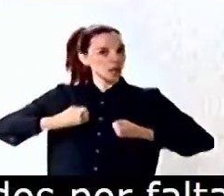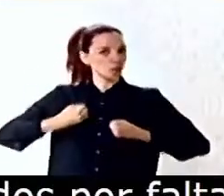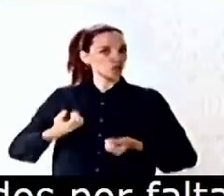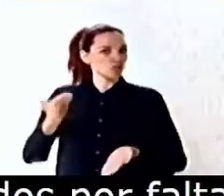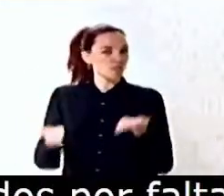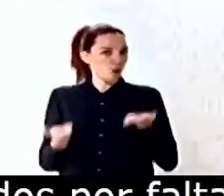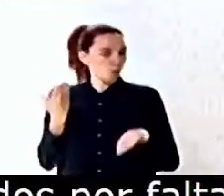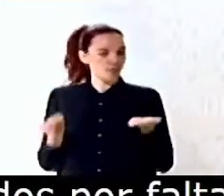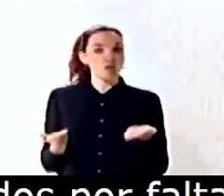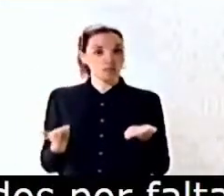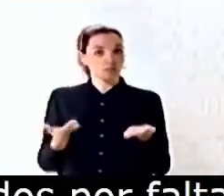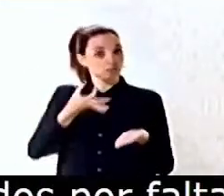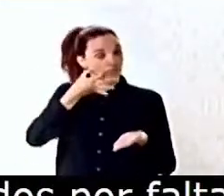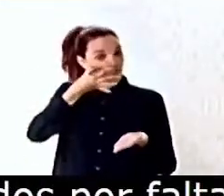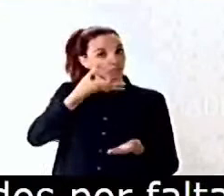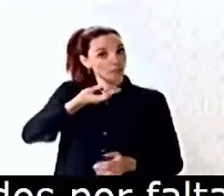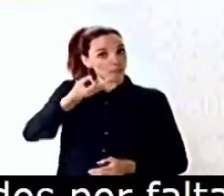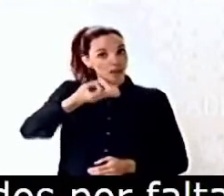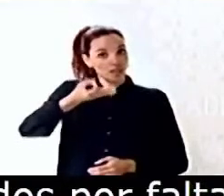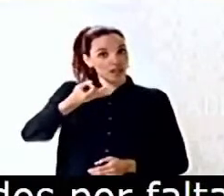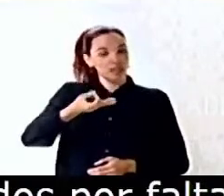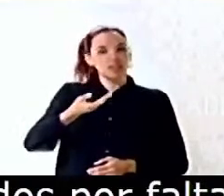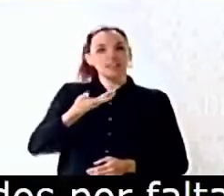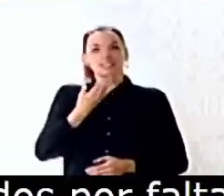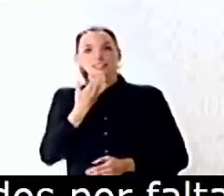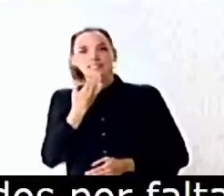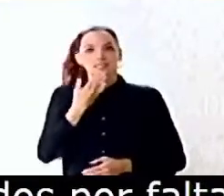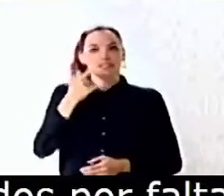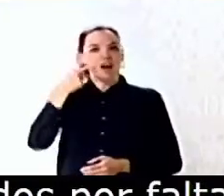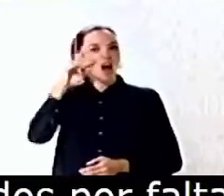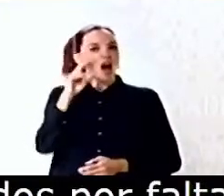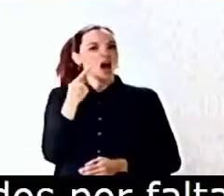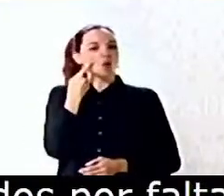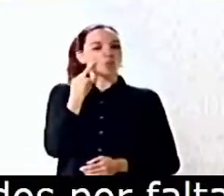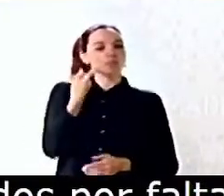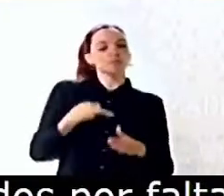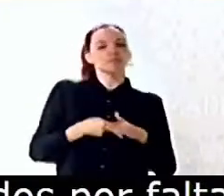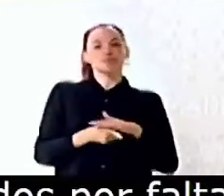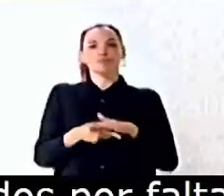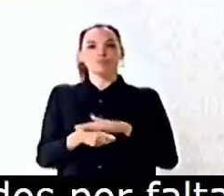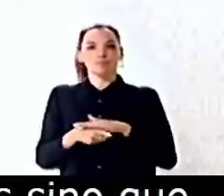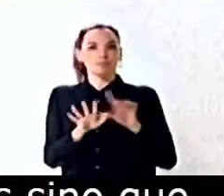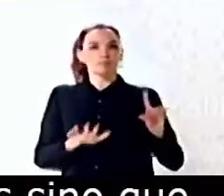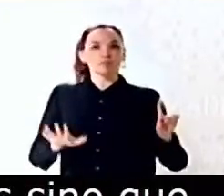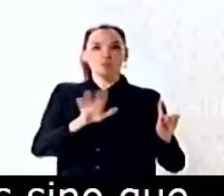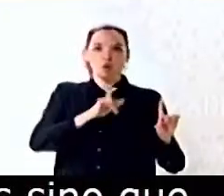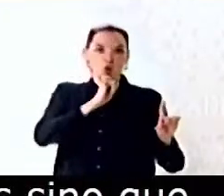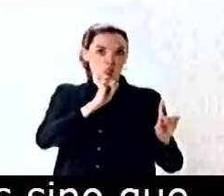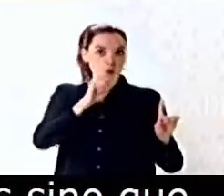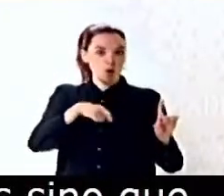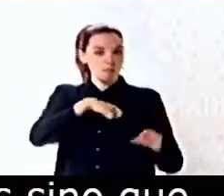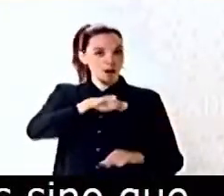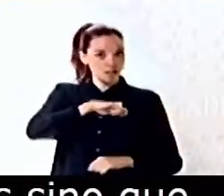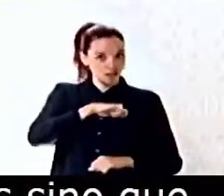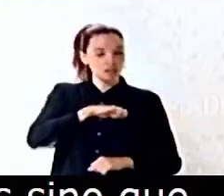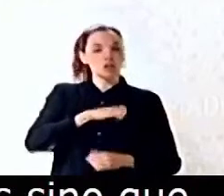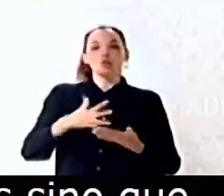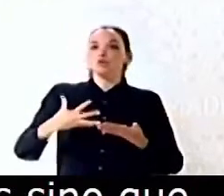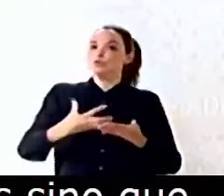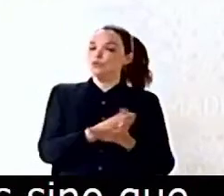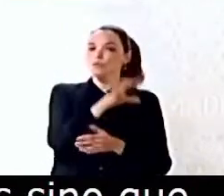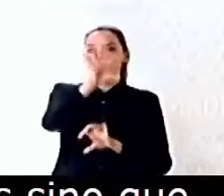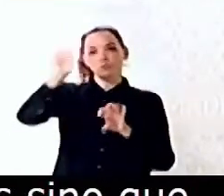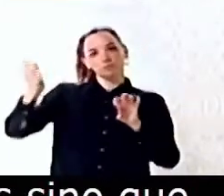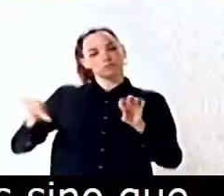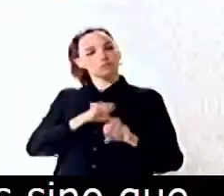que verdaderamente tengamos una especie de auditoría de lo que se ha hecho en este país, en todas y cada una de las comunidades